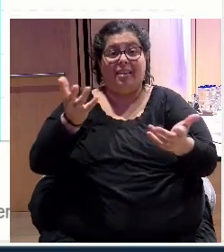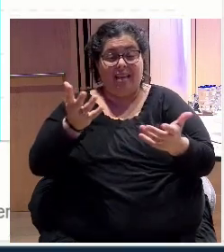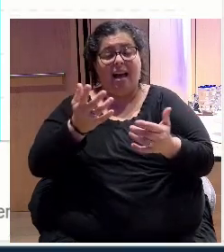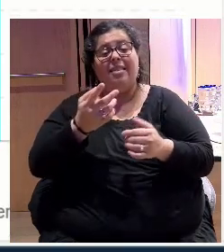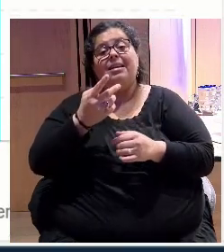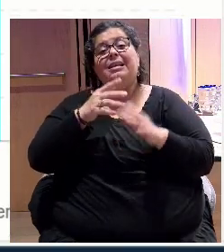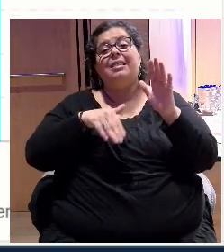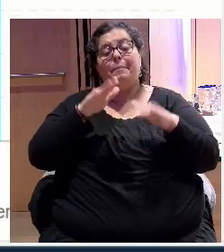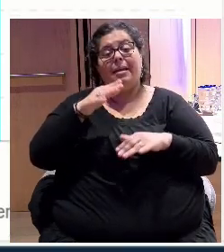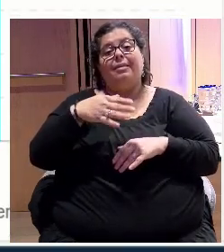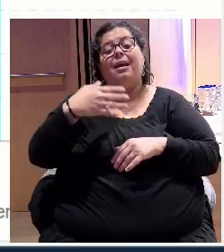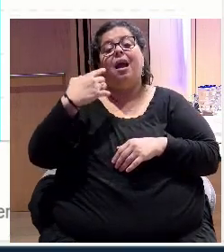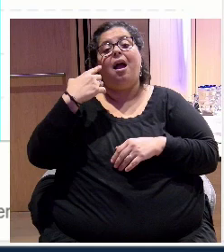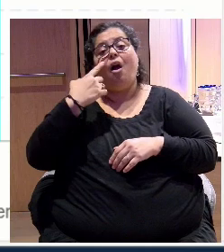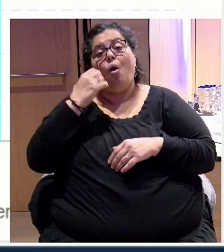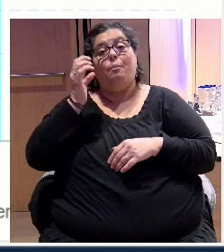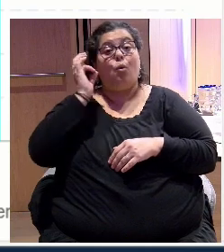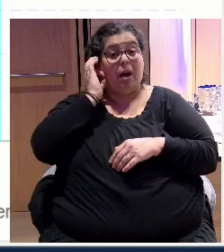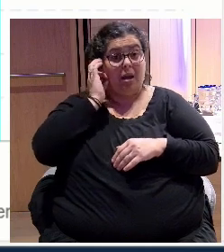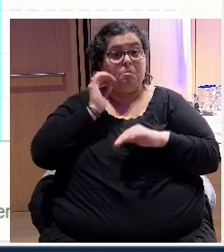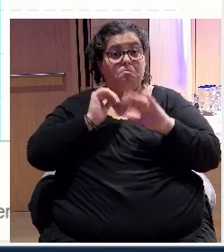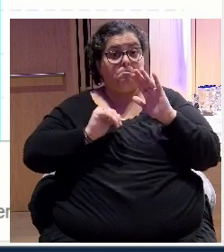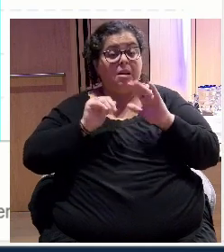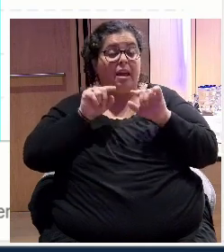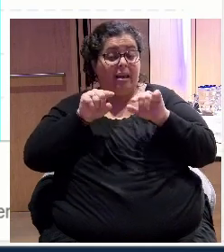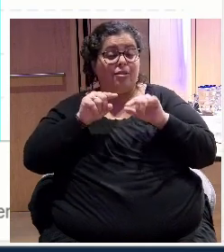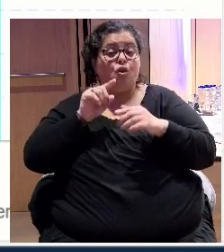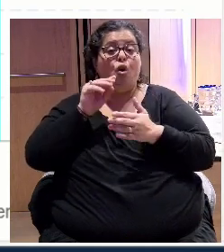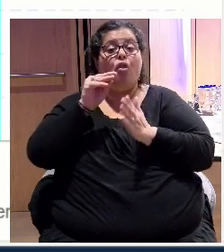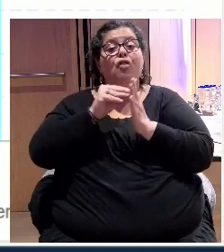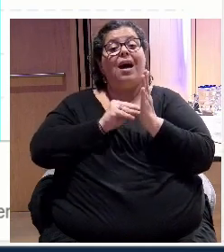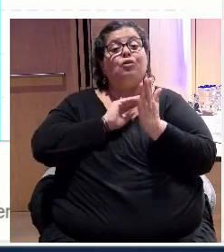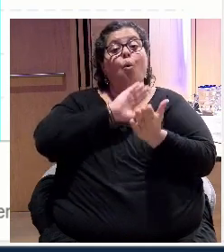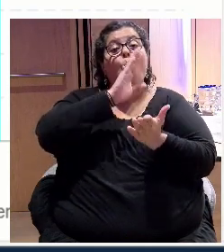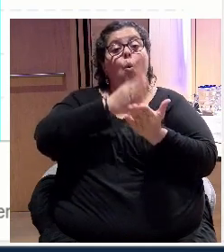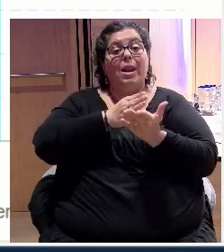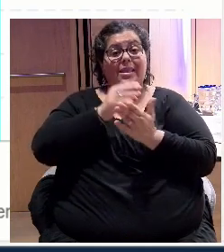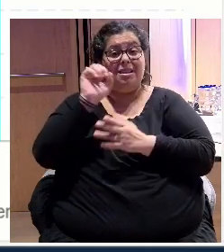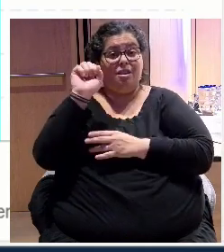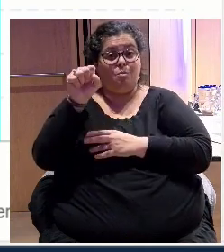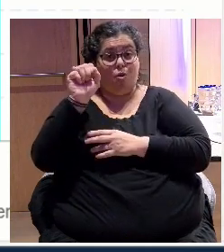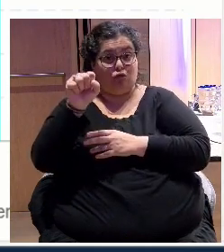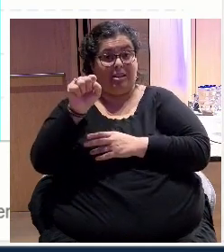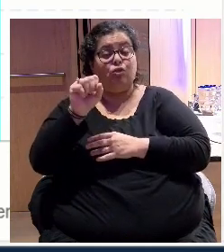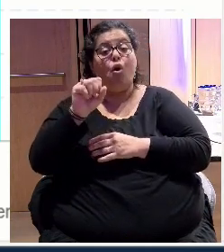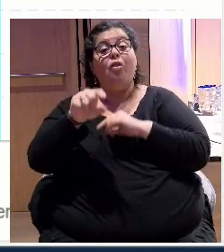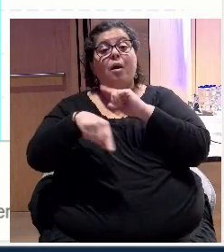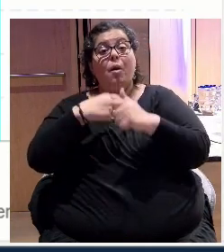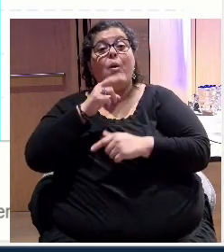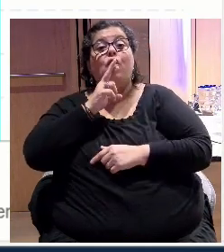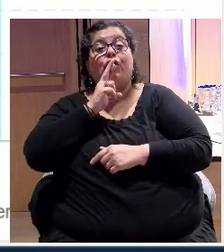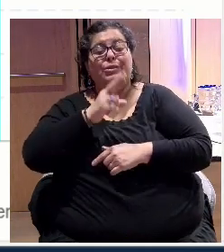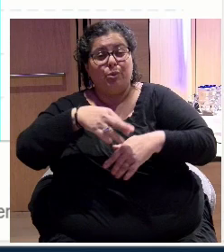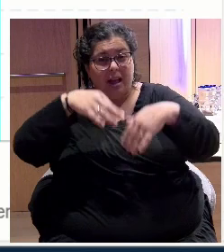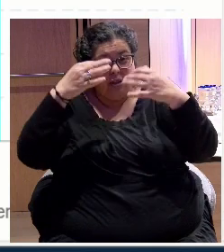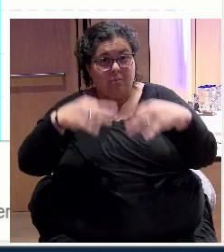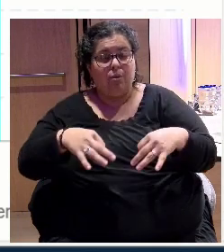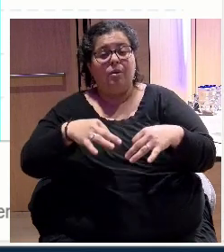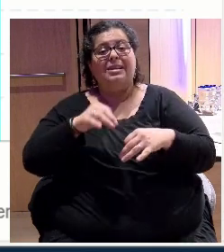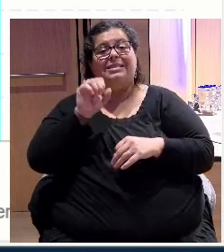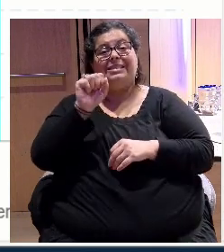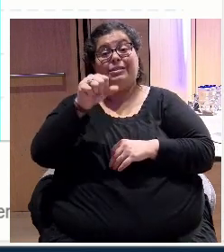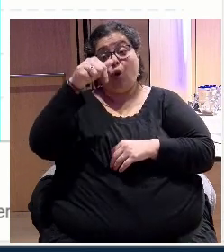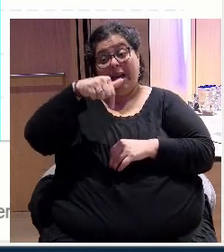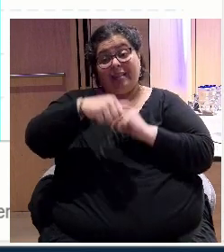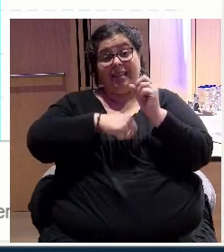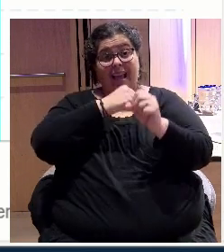por departamento. Estos son según los datos del último censo. Luego, cuando tengamos los datos, el censo, para contarle a la gente que no es de este país, se hizo